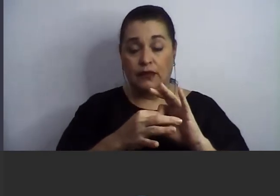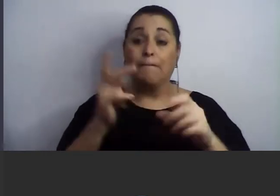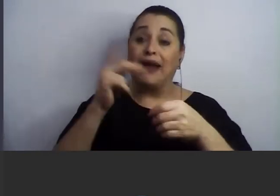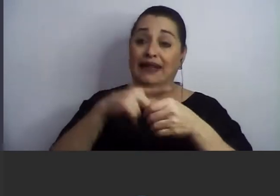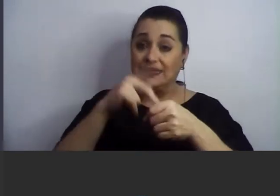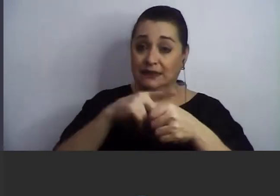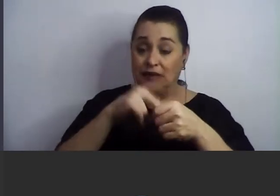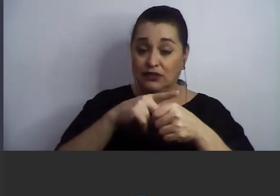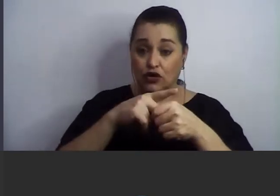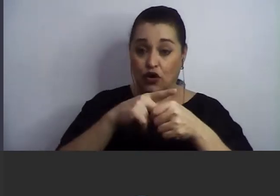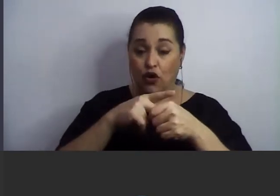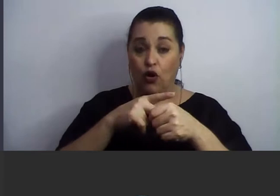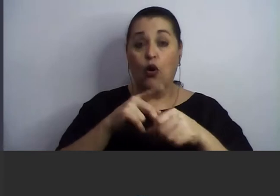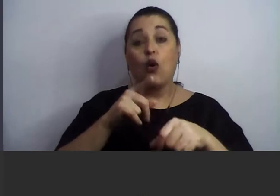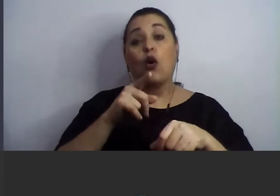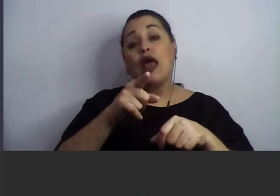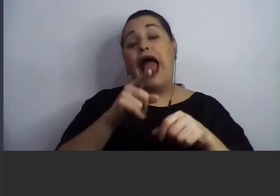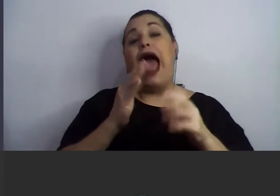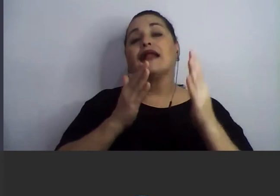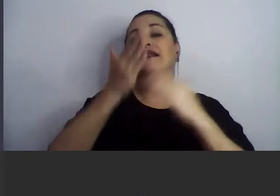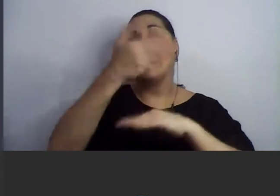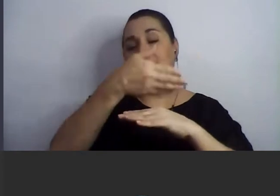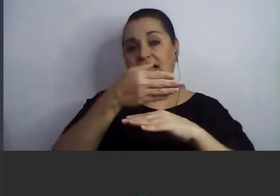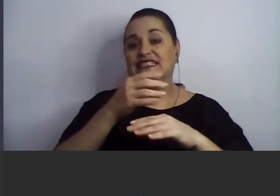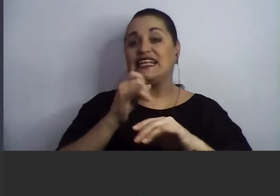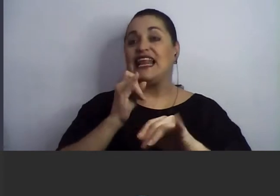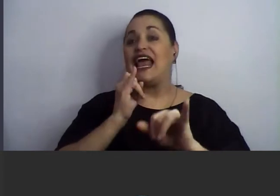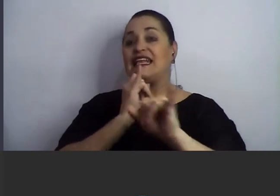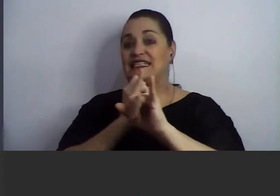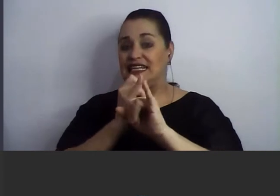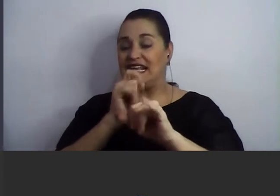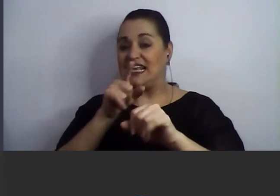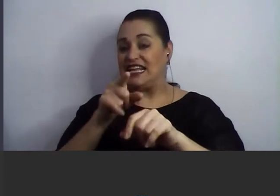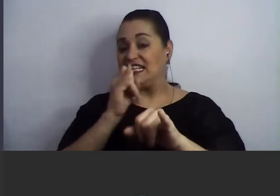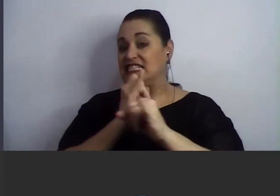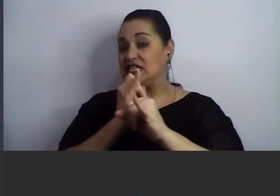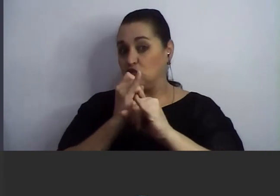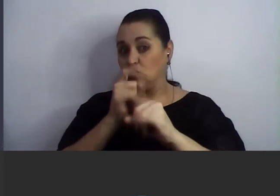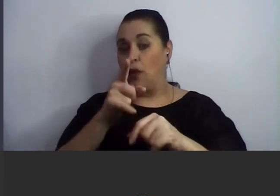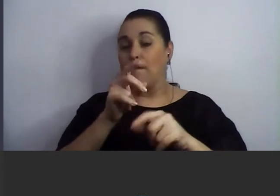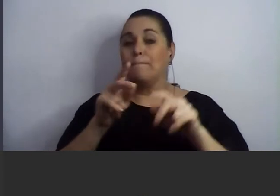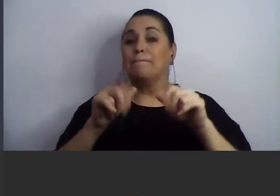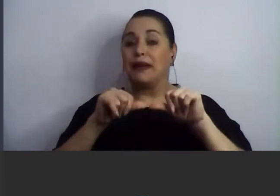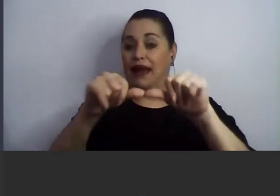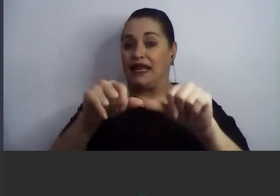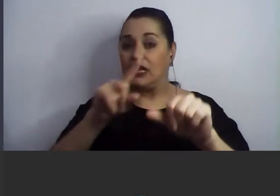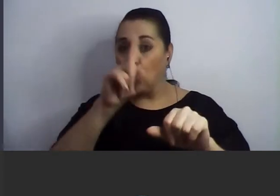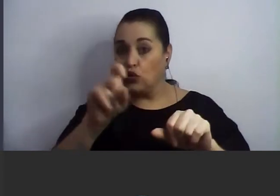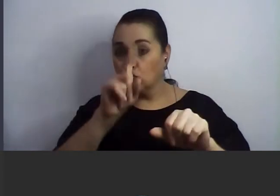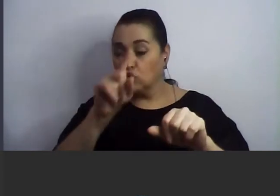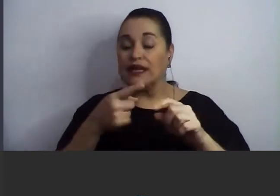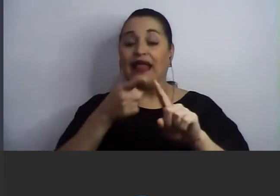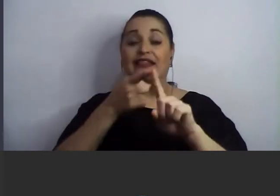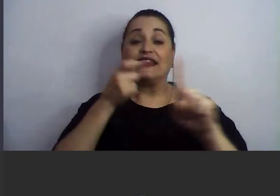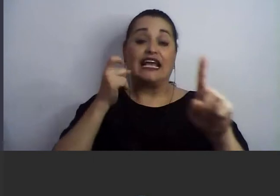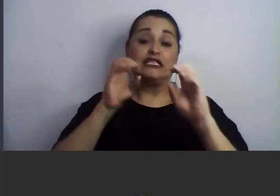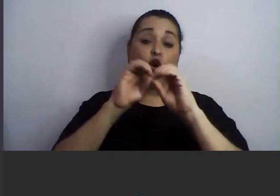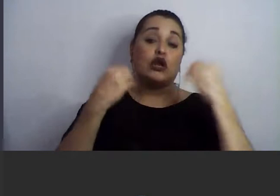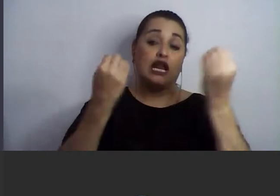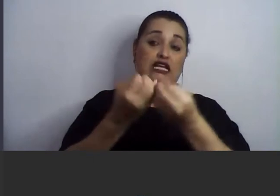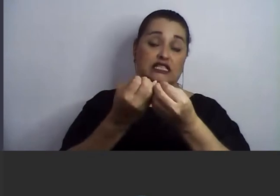participación pues sería a través de la entidad permanente de consulta que eso lo podemos ver si es desde una organización de sociedad civil o